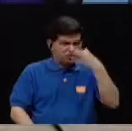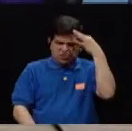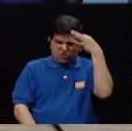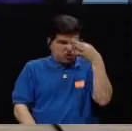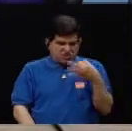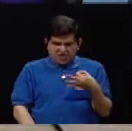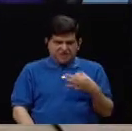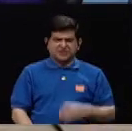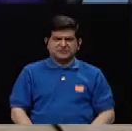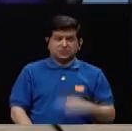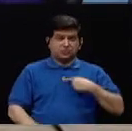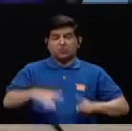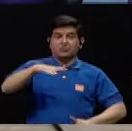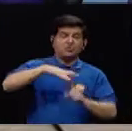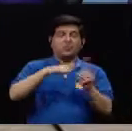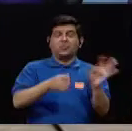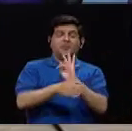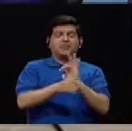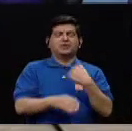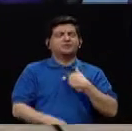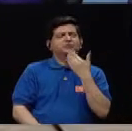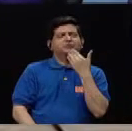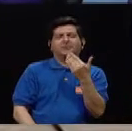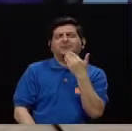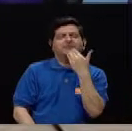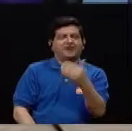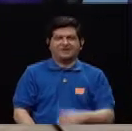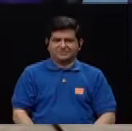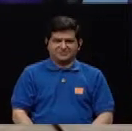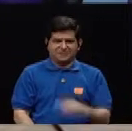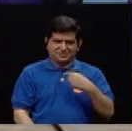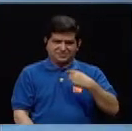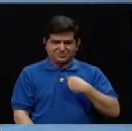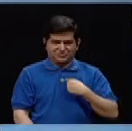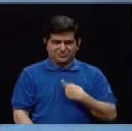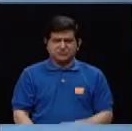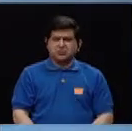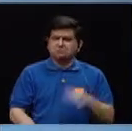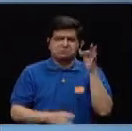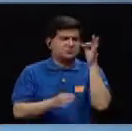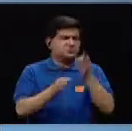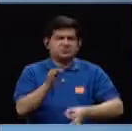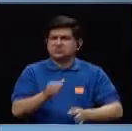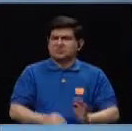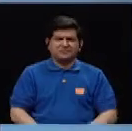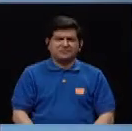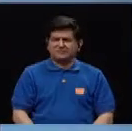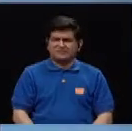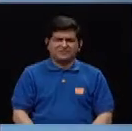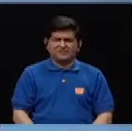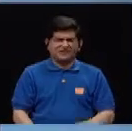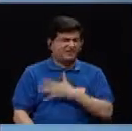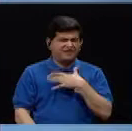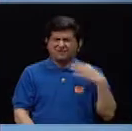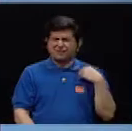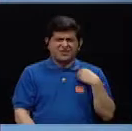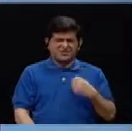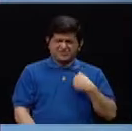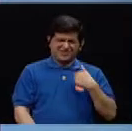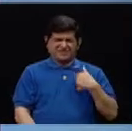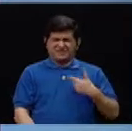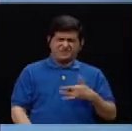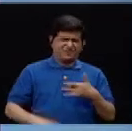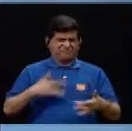ni siquiera por salir en tele, es algo que se lo agradezco porque yo soy muy simple en eso, no me gusta